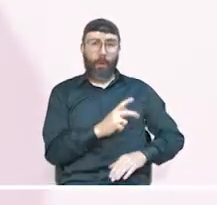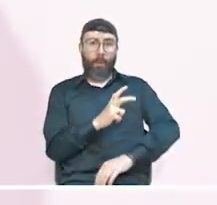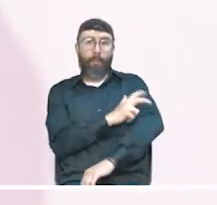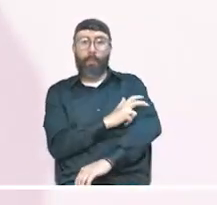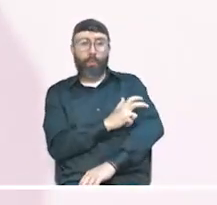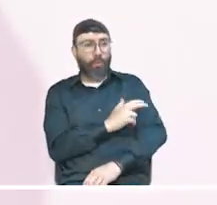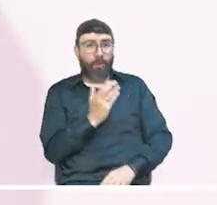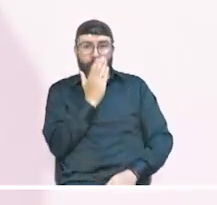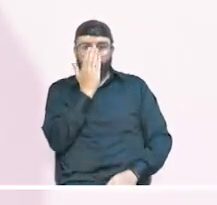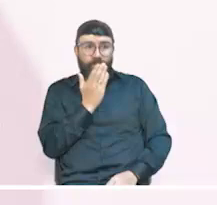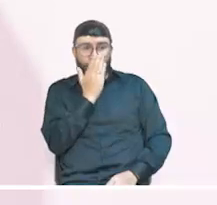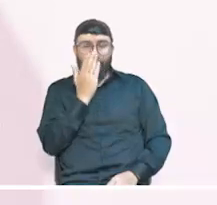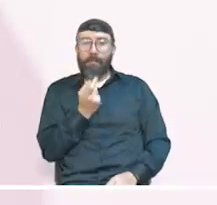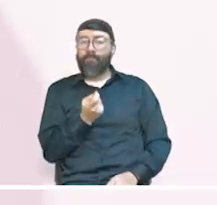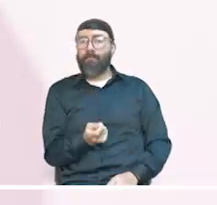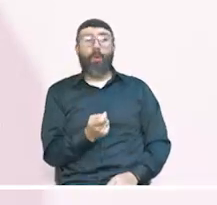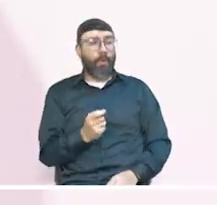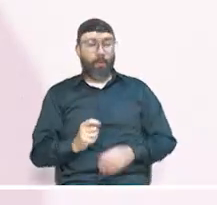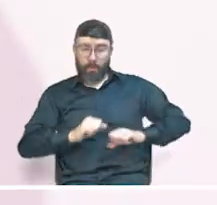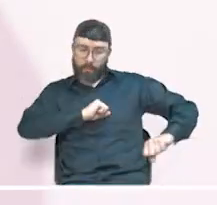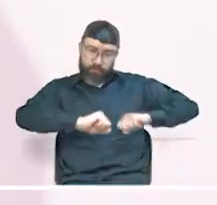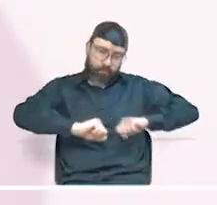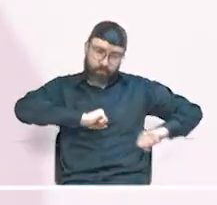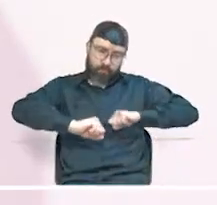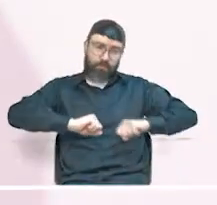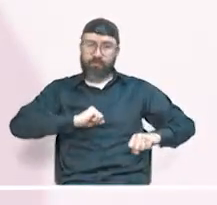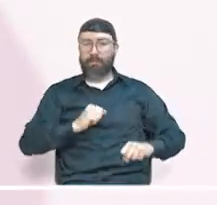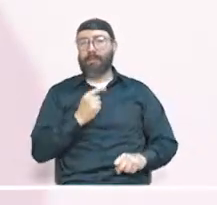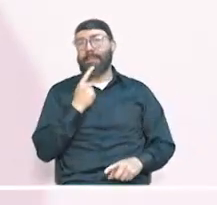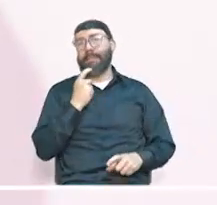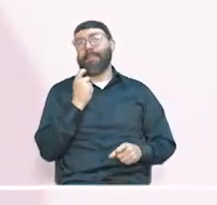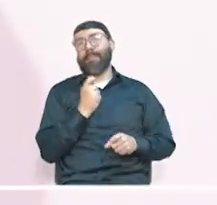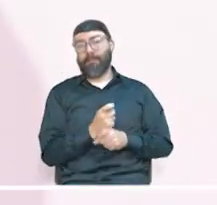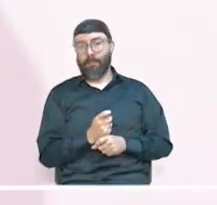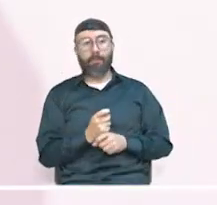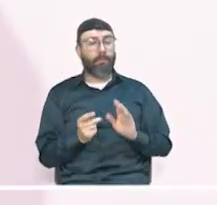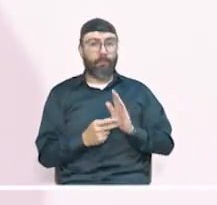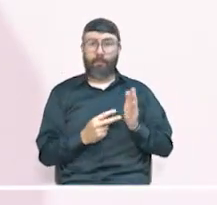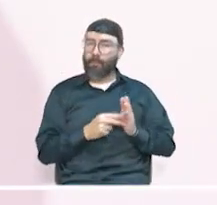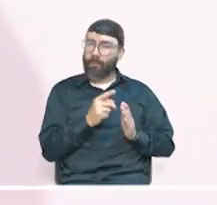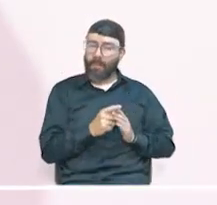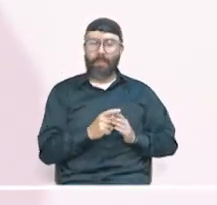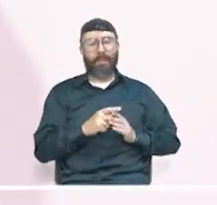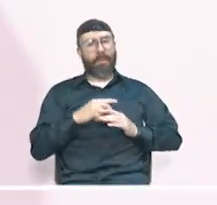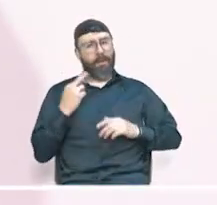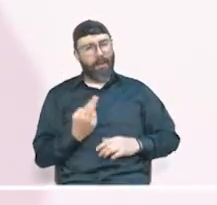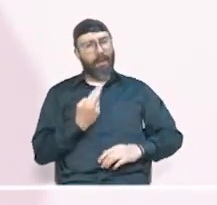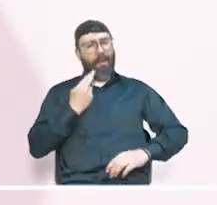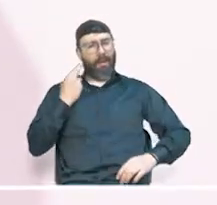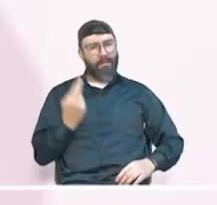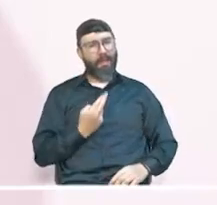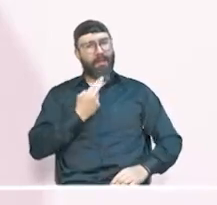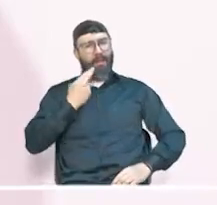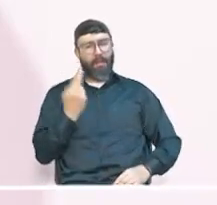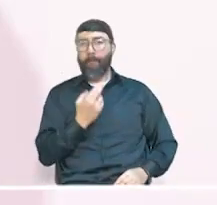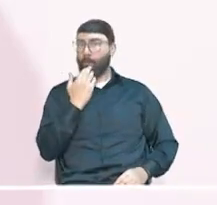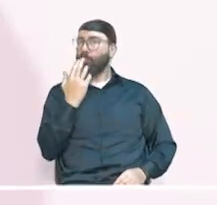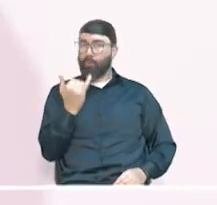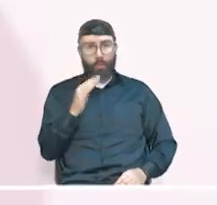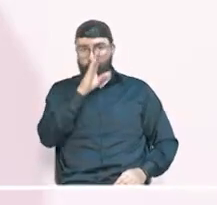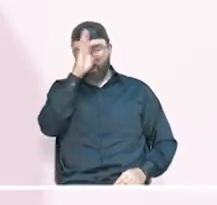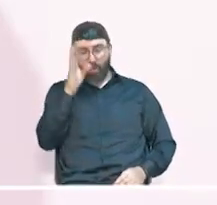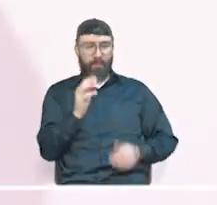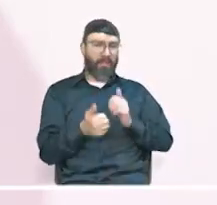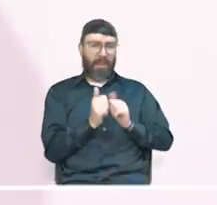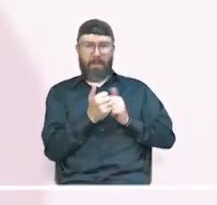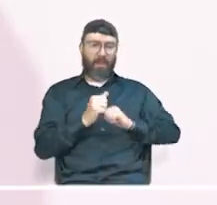que estemos menos preparados para soportar cierta carga. Entonces, por eso el ejercicio debe ser muy repetitivo. Cuando usted tiene un entrenamiento regular, porque usted practica